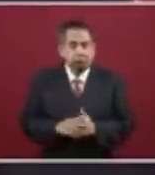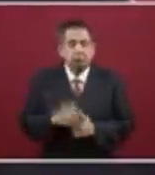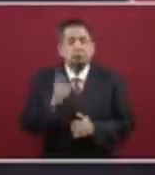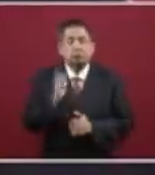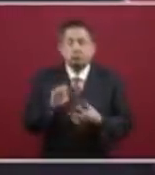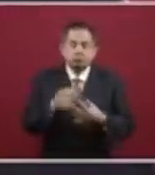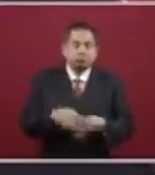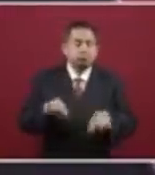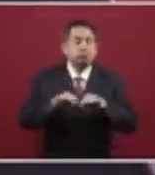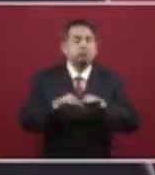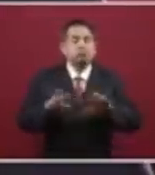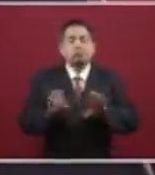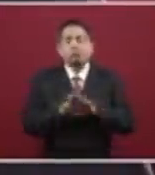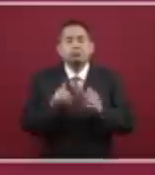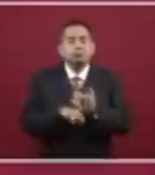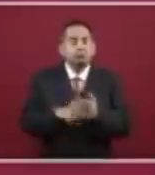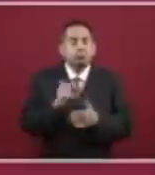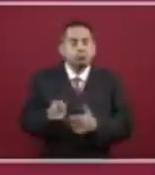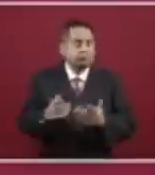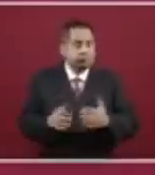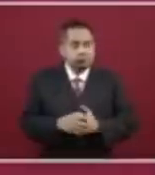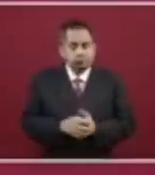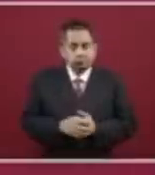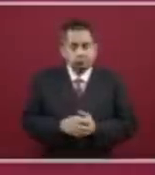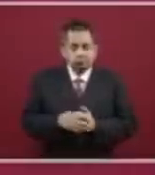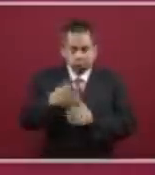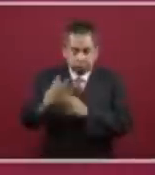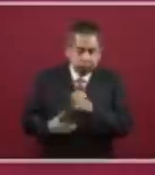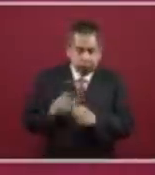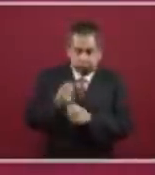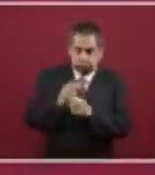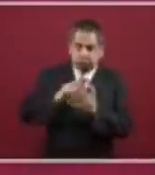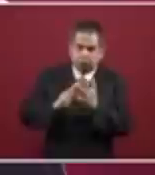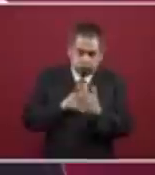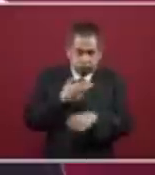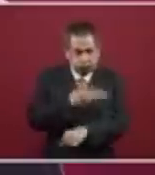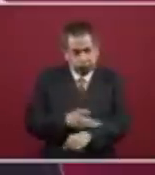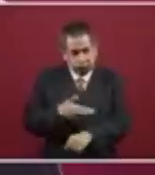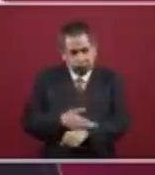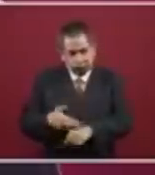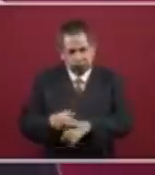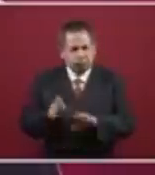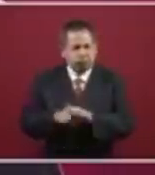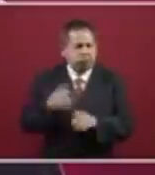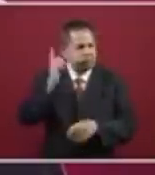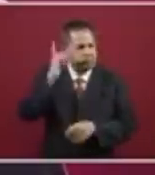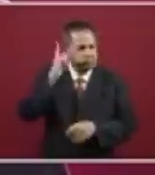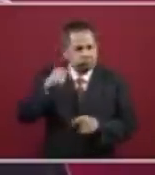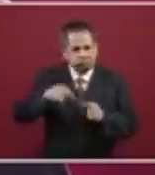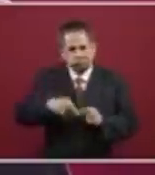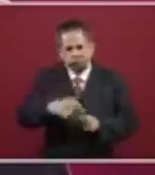va a reponer el procedimiento, y que yo espero que en